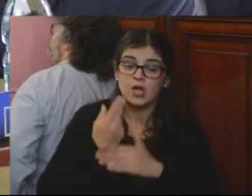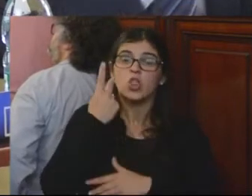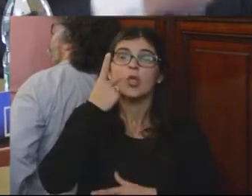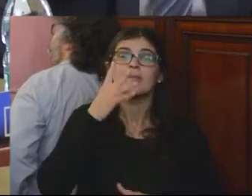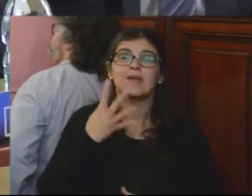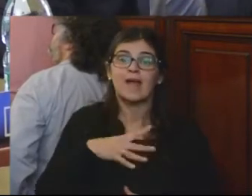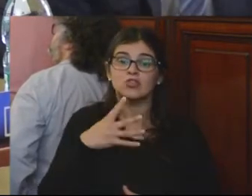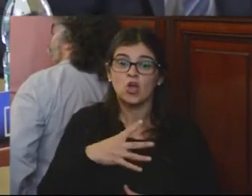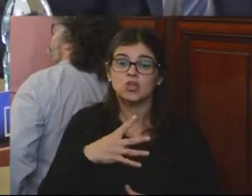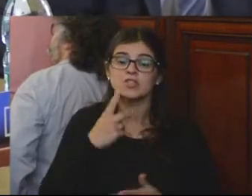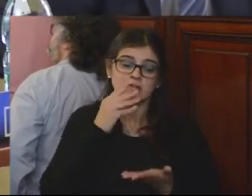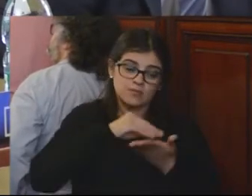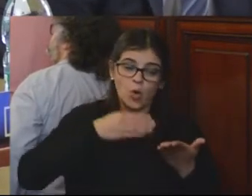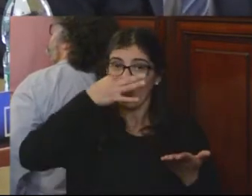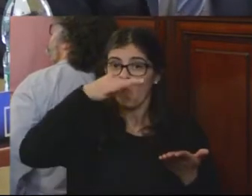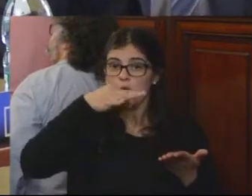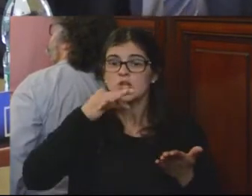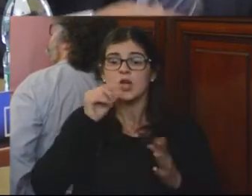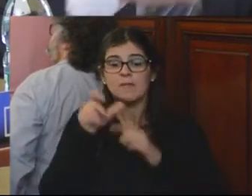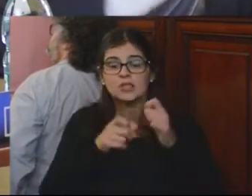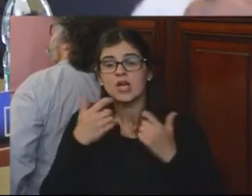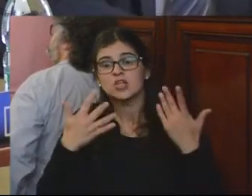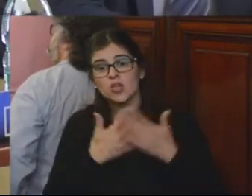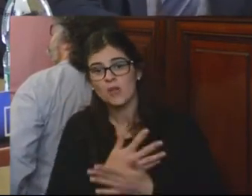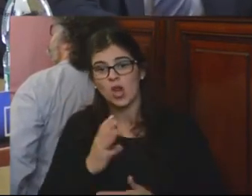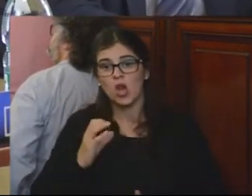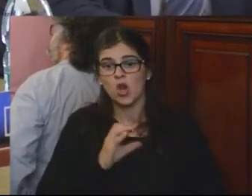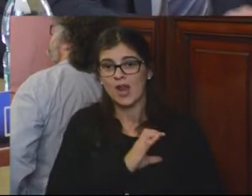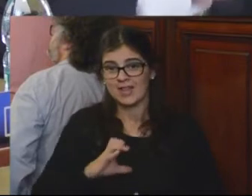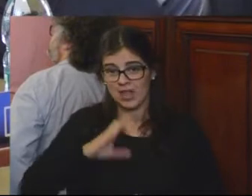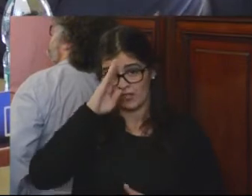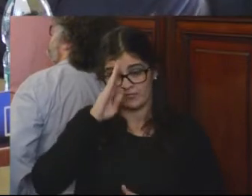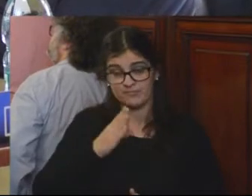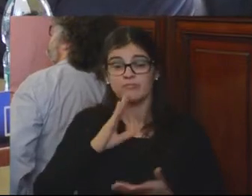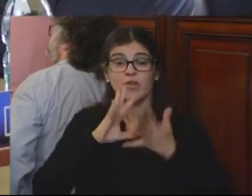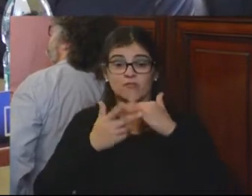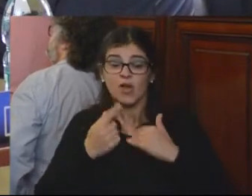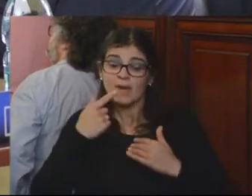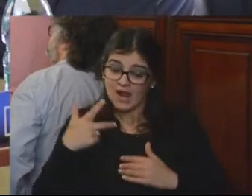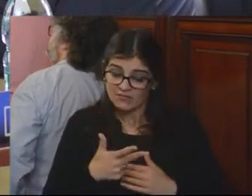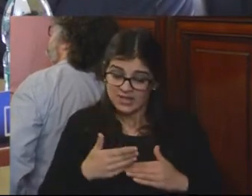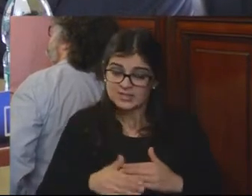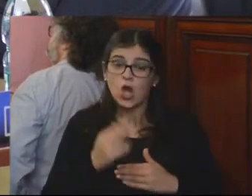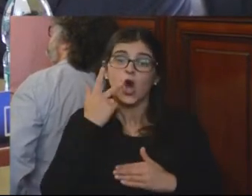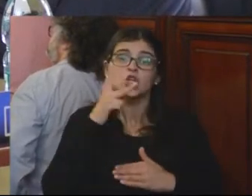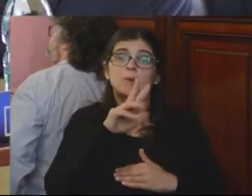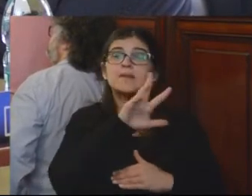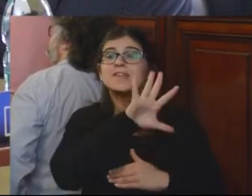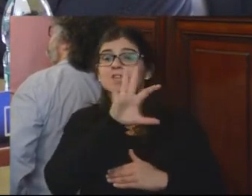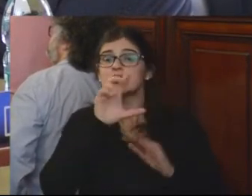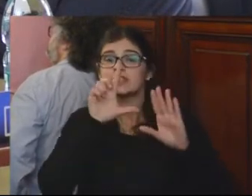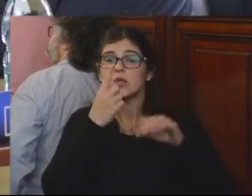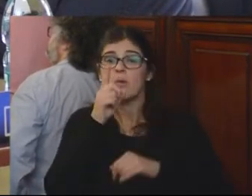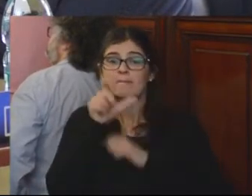del registro único de víctimas del terrorismo de estado el cual informa a la fecha 8 mil 571